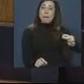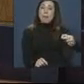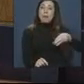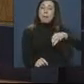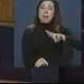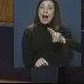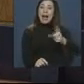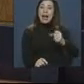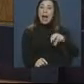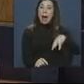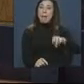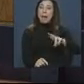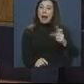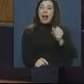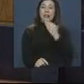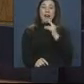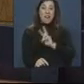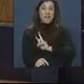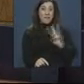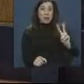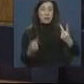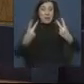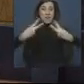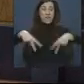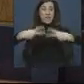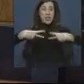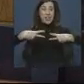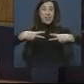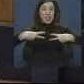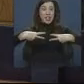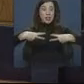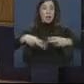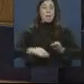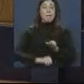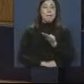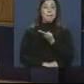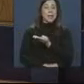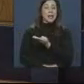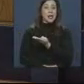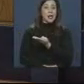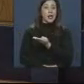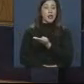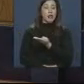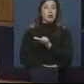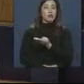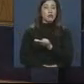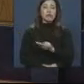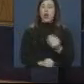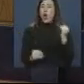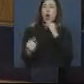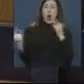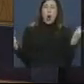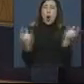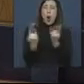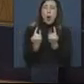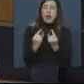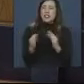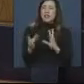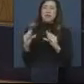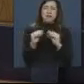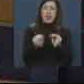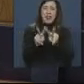Marga y de acá Valparaíso y Viña del Mar pidieron una intervención urgente con el propósito